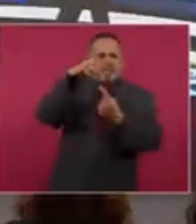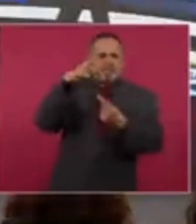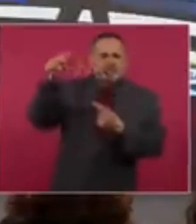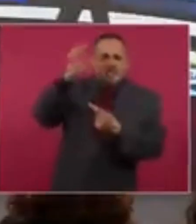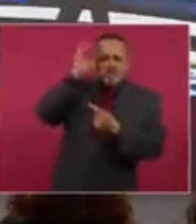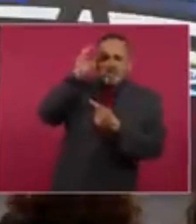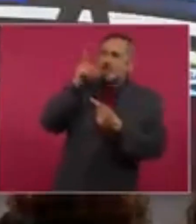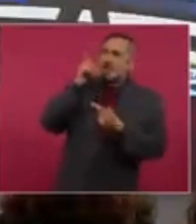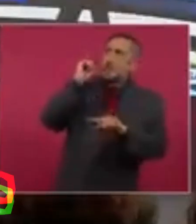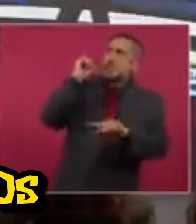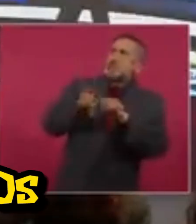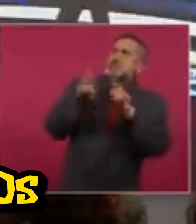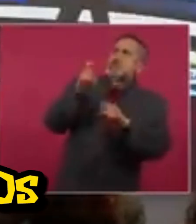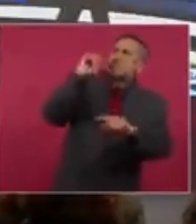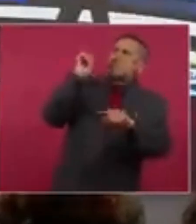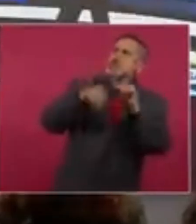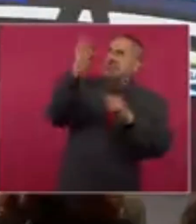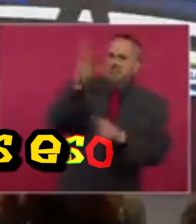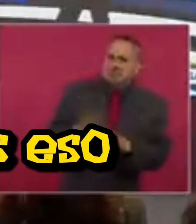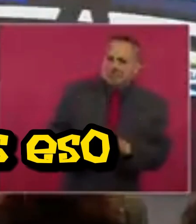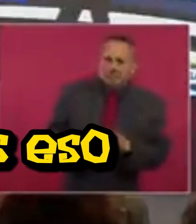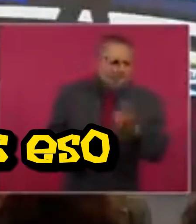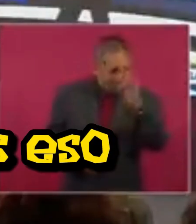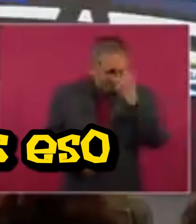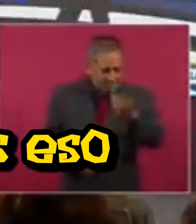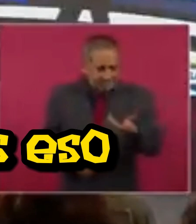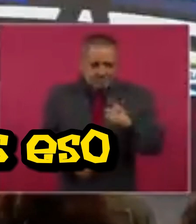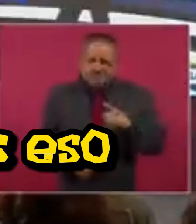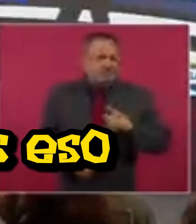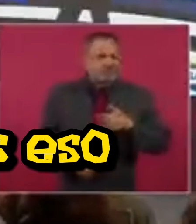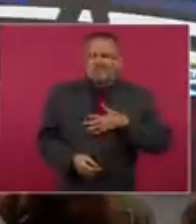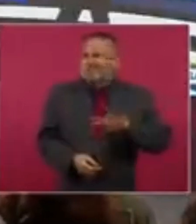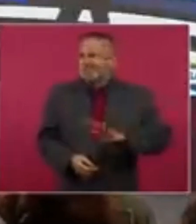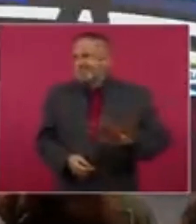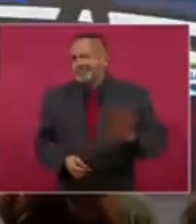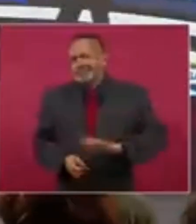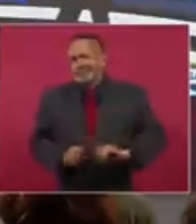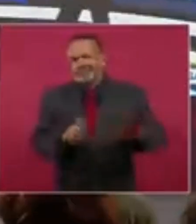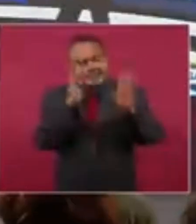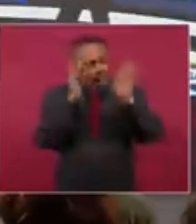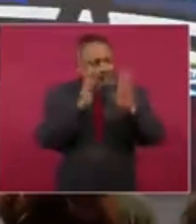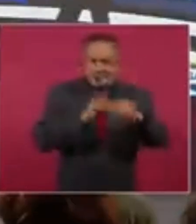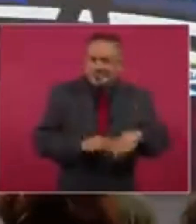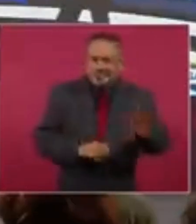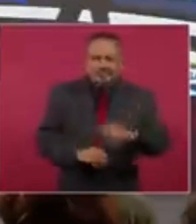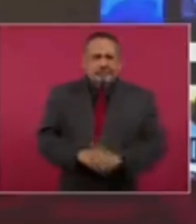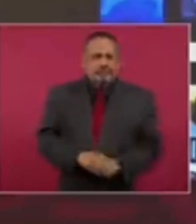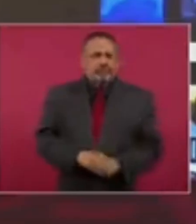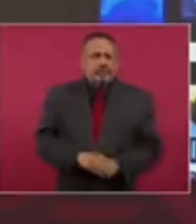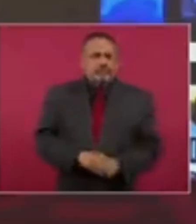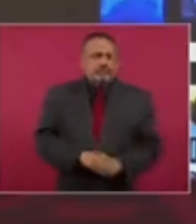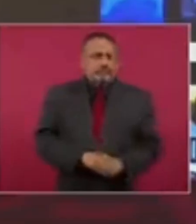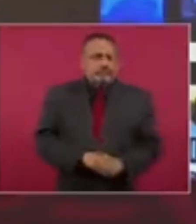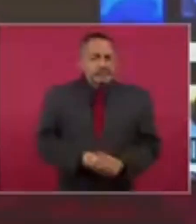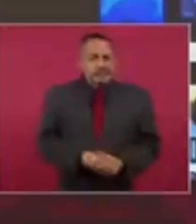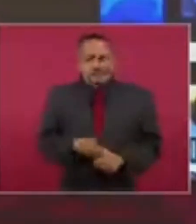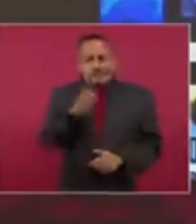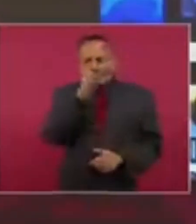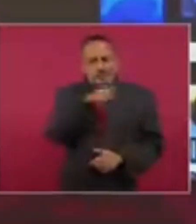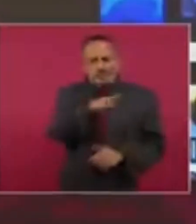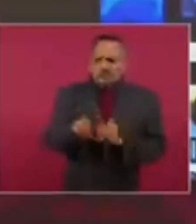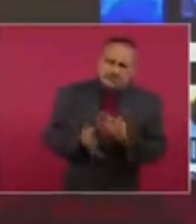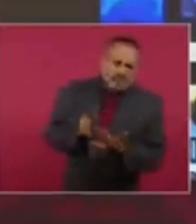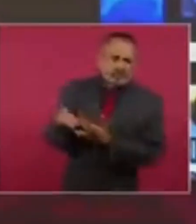allá en Estados Unidos? Nosotros no hacemos eso porque pero no se